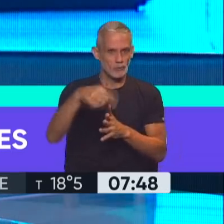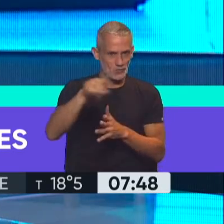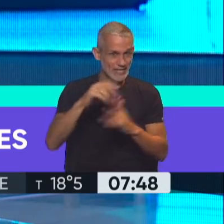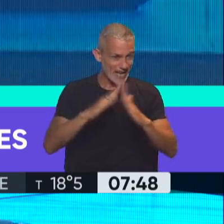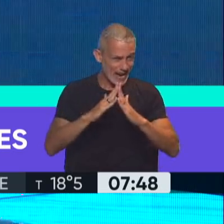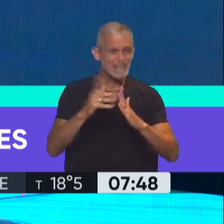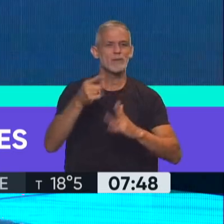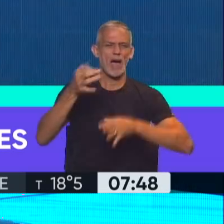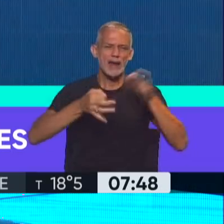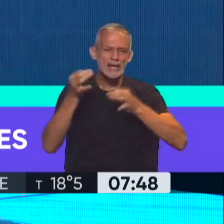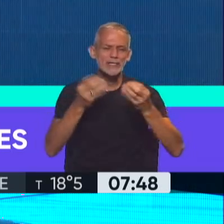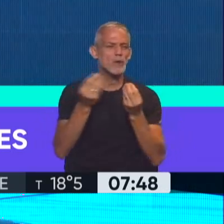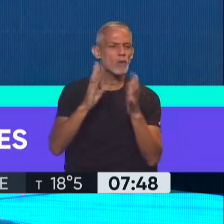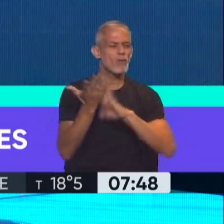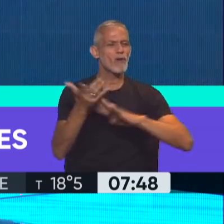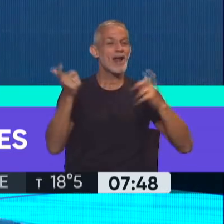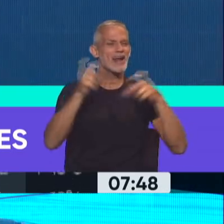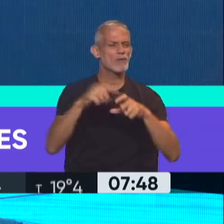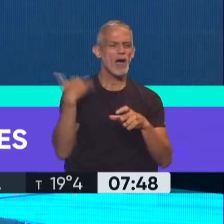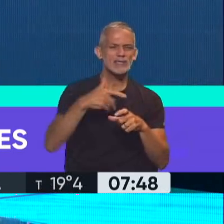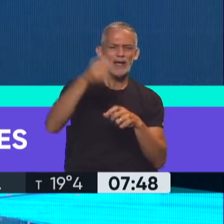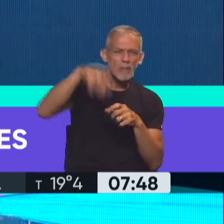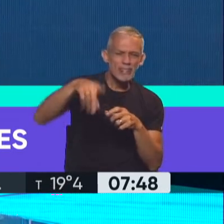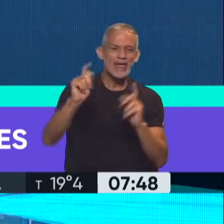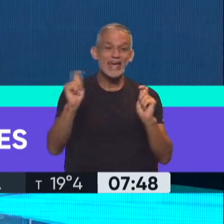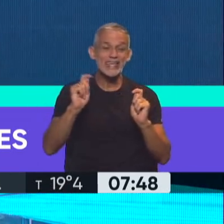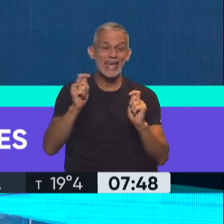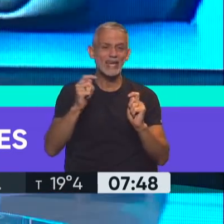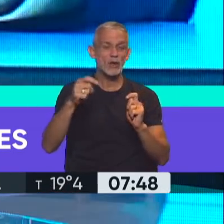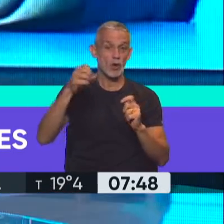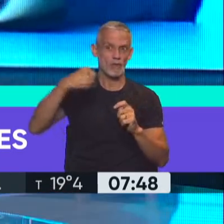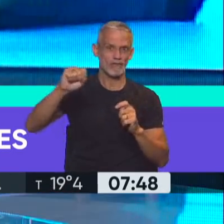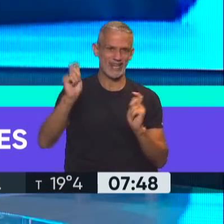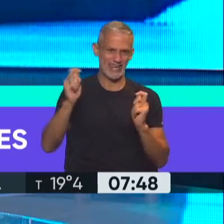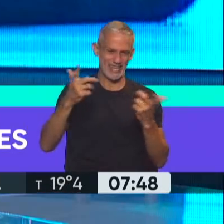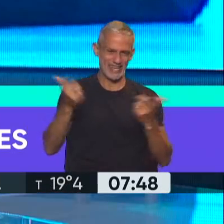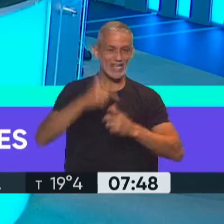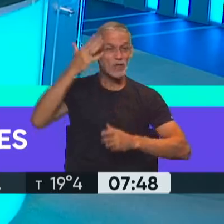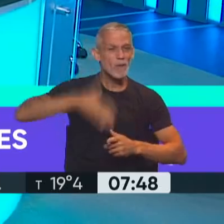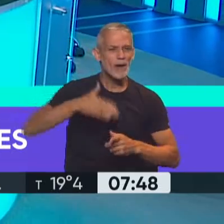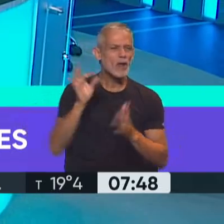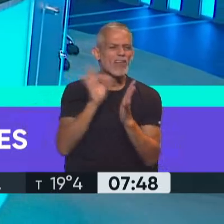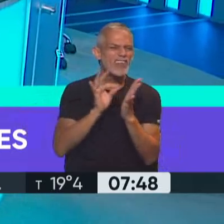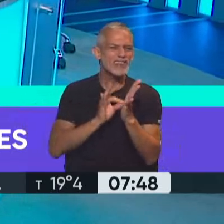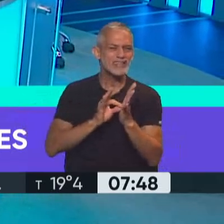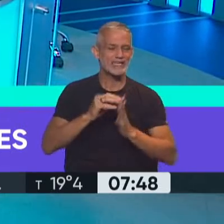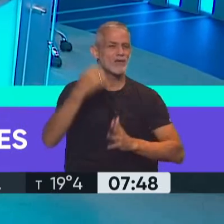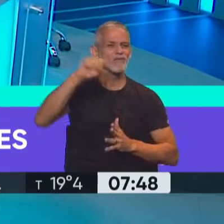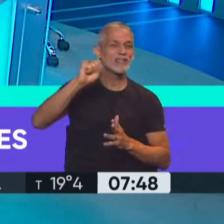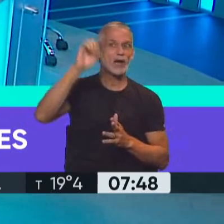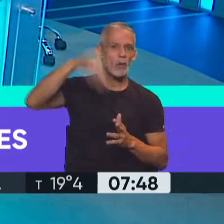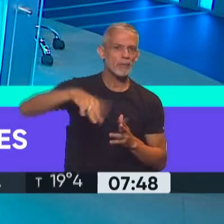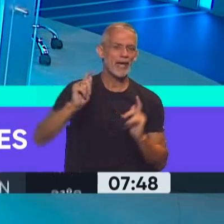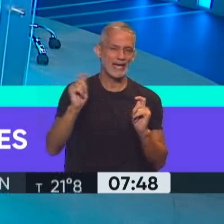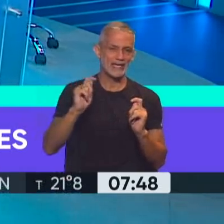vamos a analizar un poquito cómo fue esta reunión de ayer quiénes estuvieron y quiénes para eso ya pero urge la venta y nos trae también los detalles pero quienes estuvieron y quienes no es porque